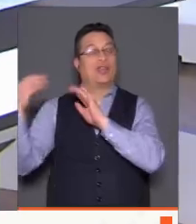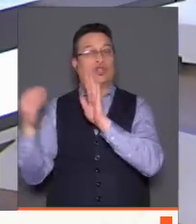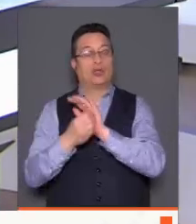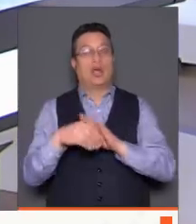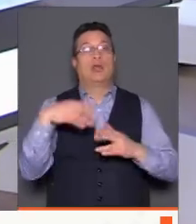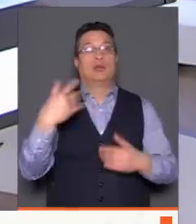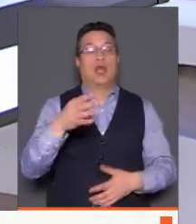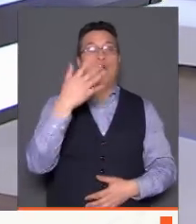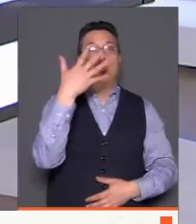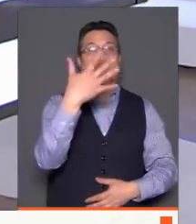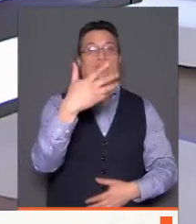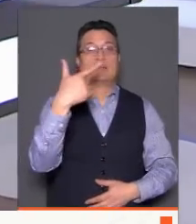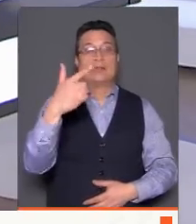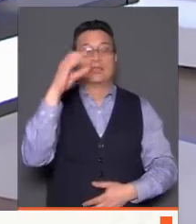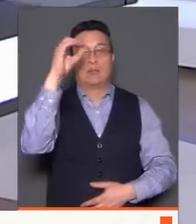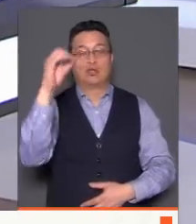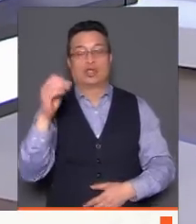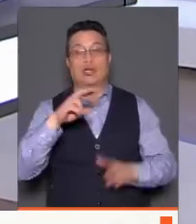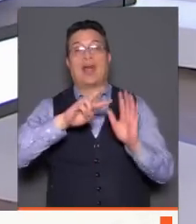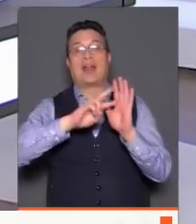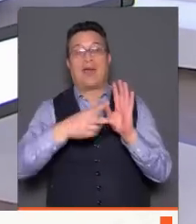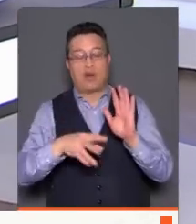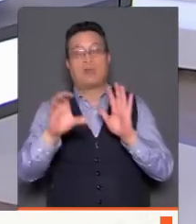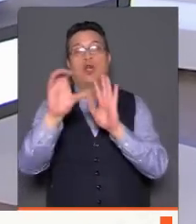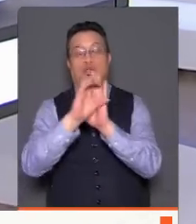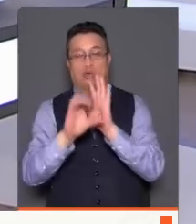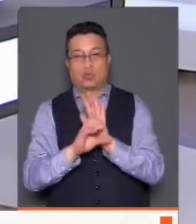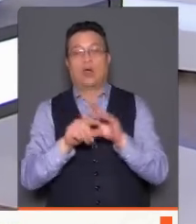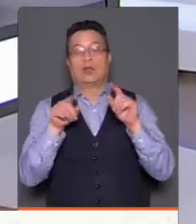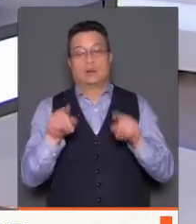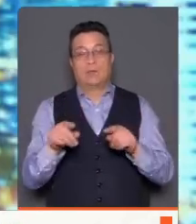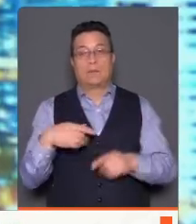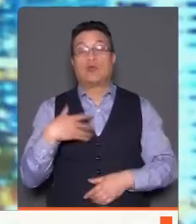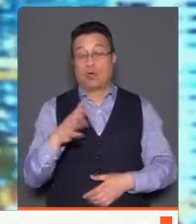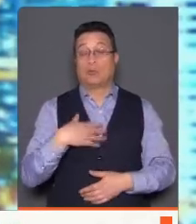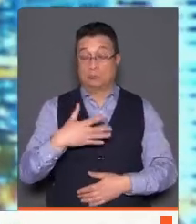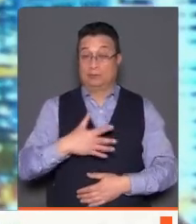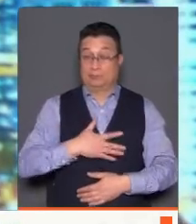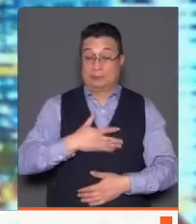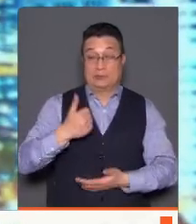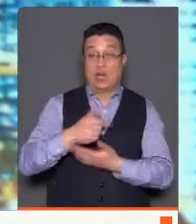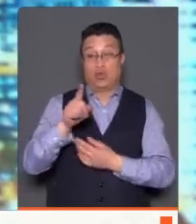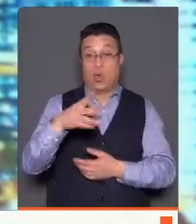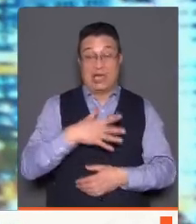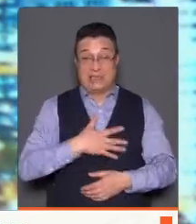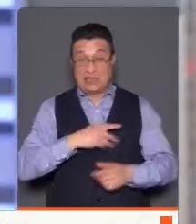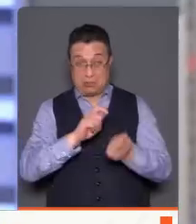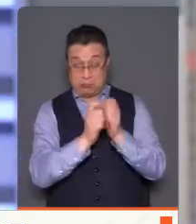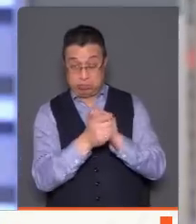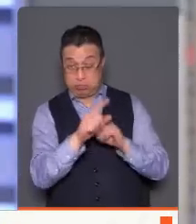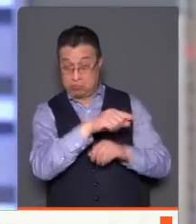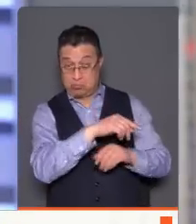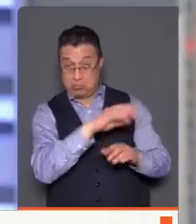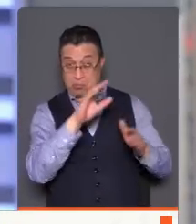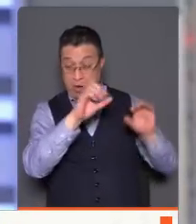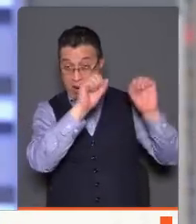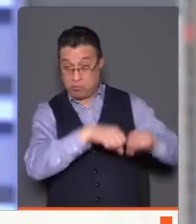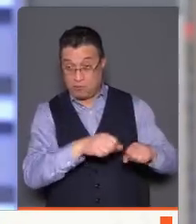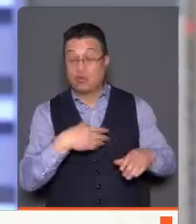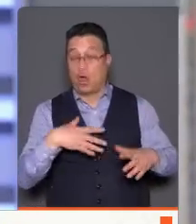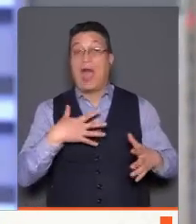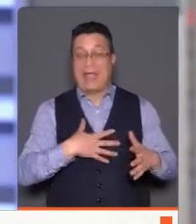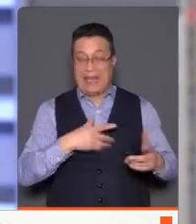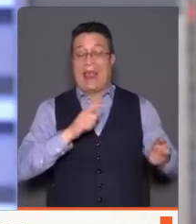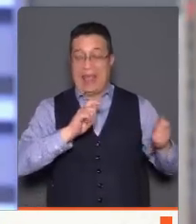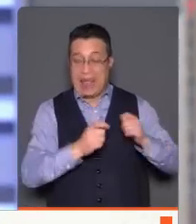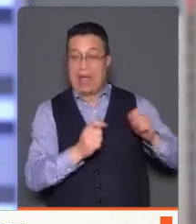4/7 para poder reformar el texto constitucional. Vamos a ir primero a los 4/7, alcalde, pero usted siente que no mueve la aguja, digamos, este acuerdo en el apruebo. No, yo creo que hay intentos por mover la aguja,